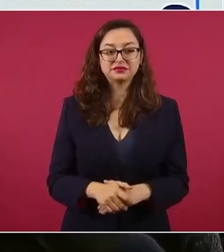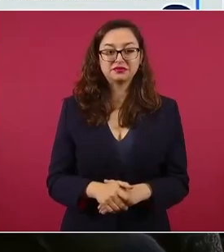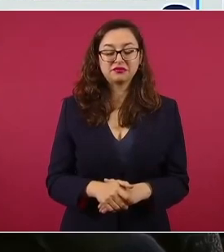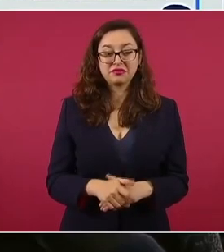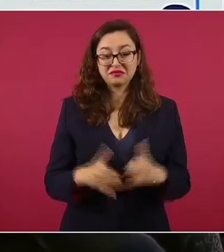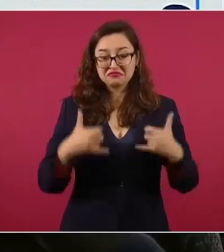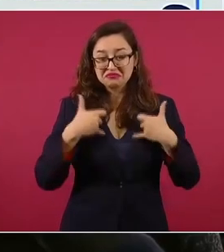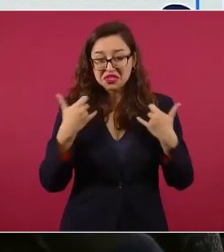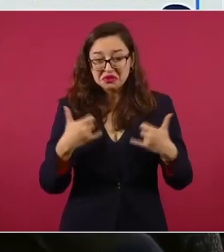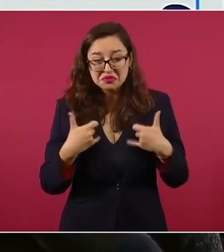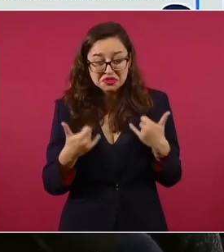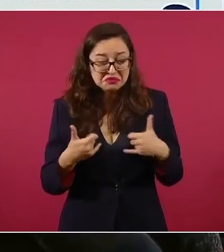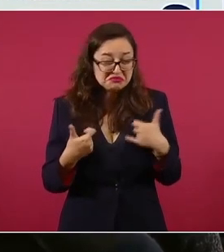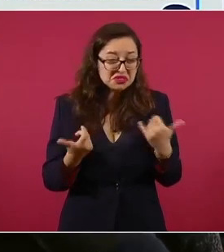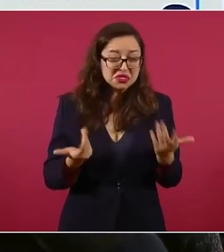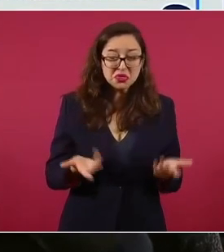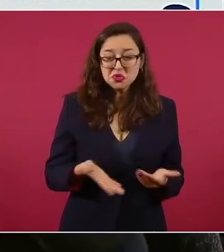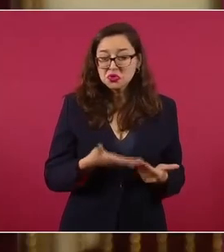habían jóvenes.